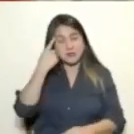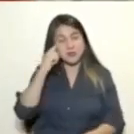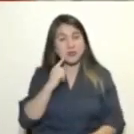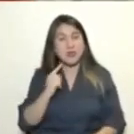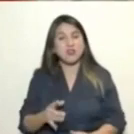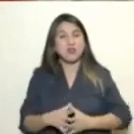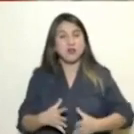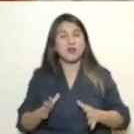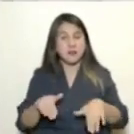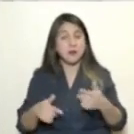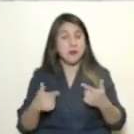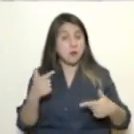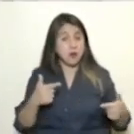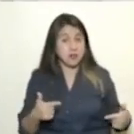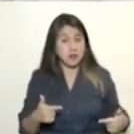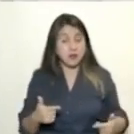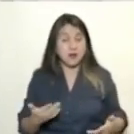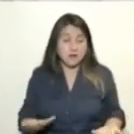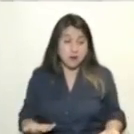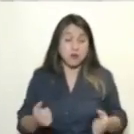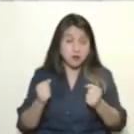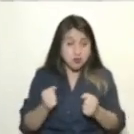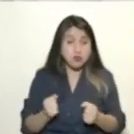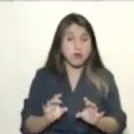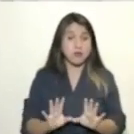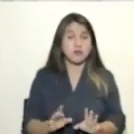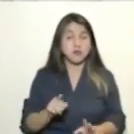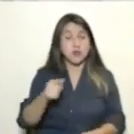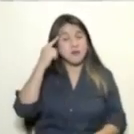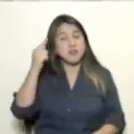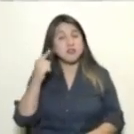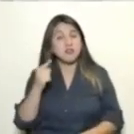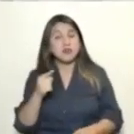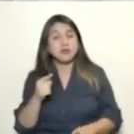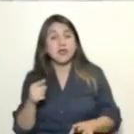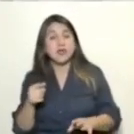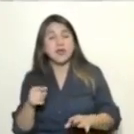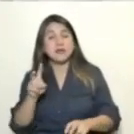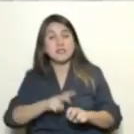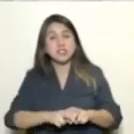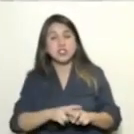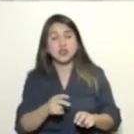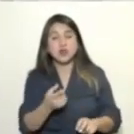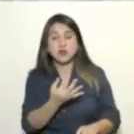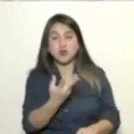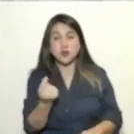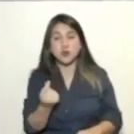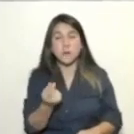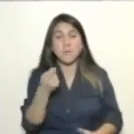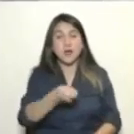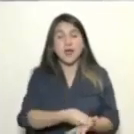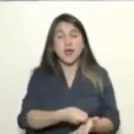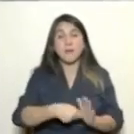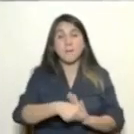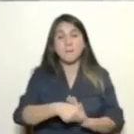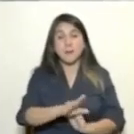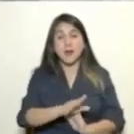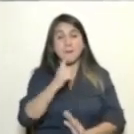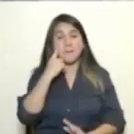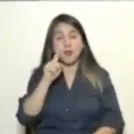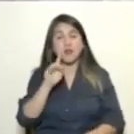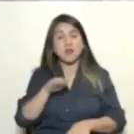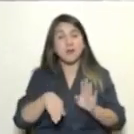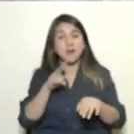enorme a la misma política. Bueno, es que eso puede ser, ¿verdad? Que usted pensó que ese señor marcaba más. Pero también había que ver quién tenía al